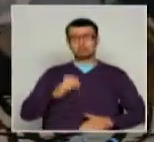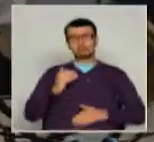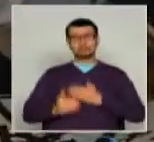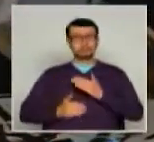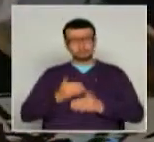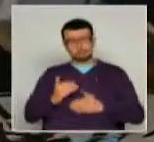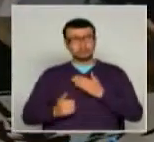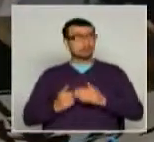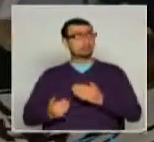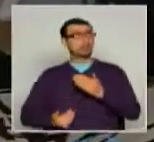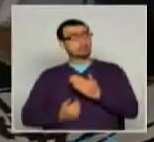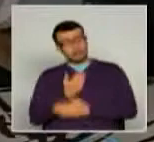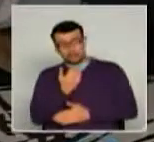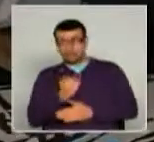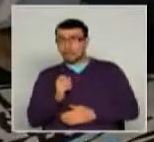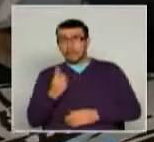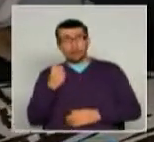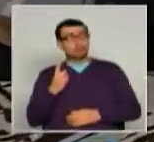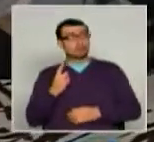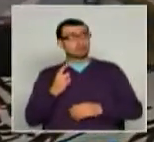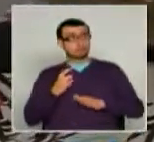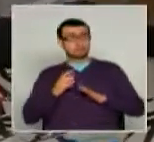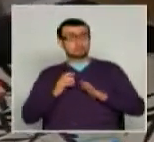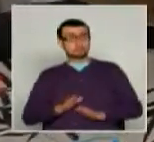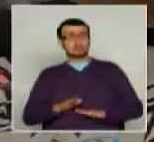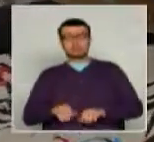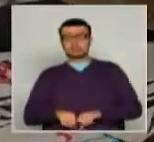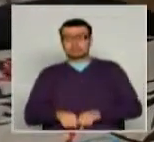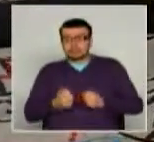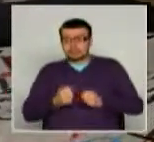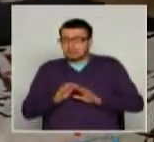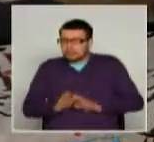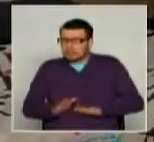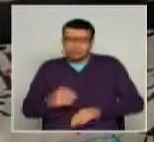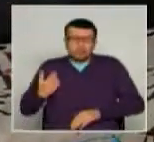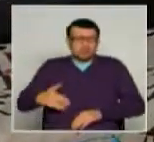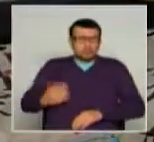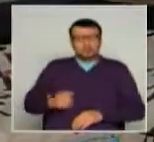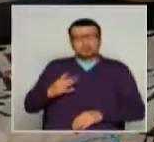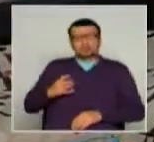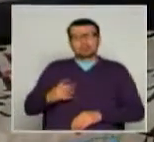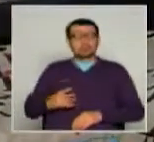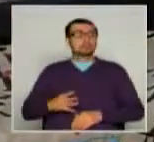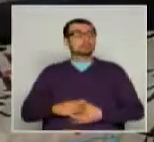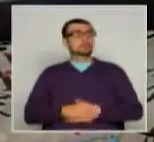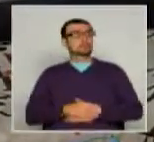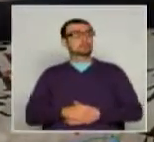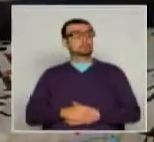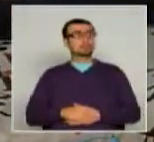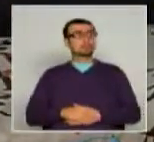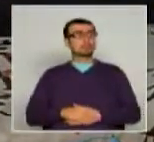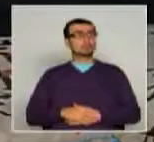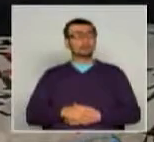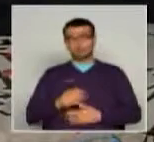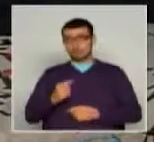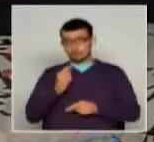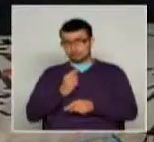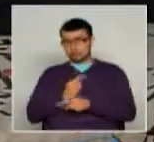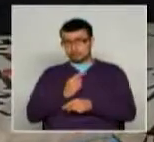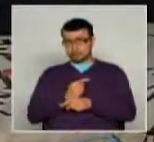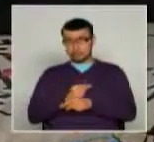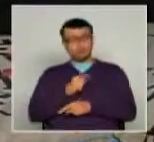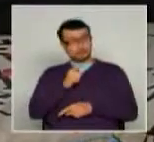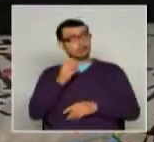a tener ciertos espasmos y esto genera dolor. Por lo tanto, esta manipulación lo que